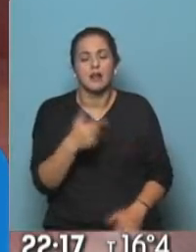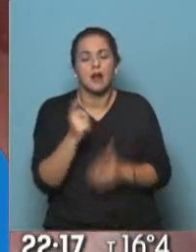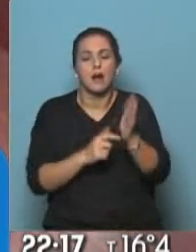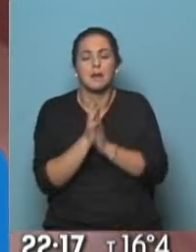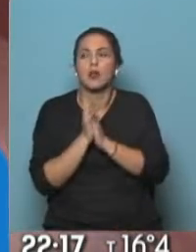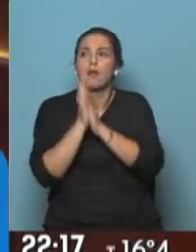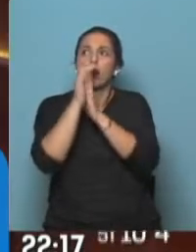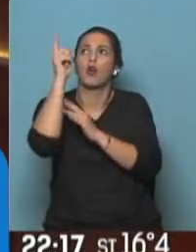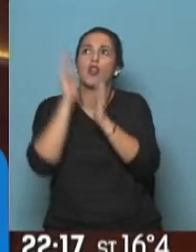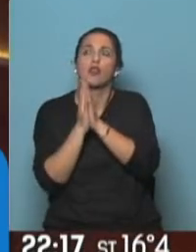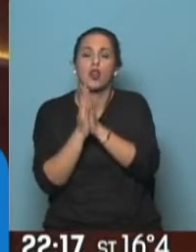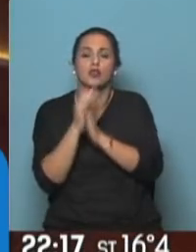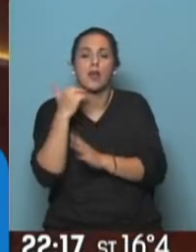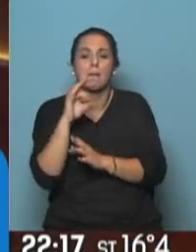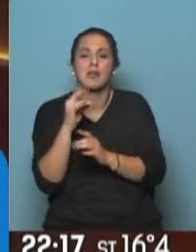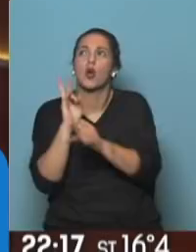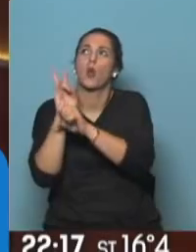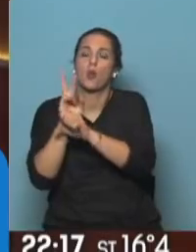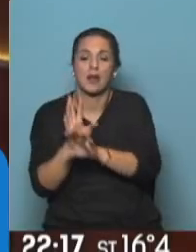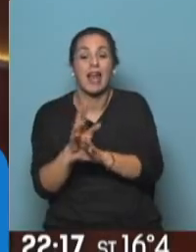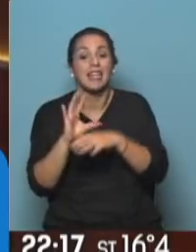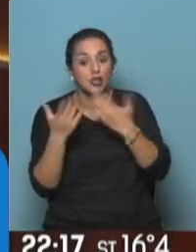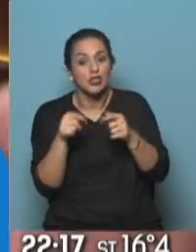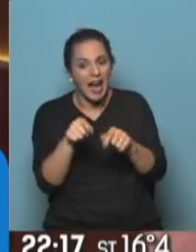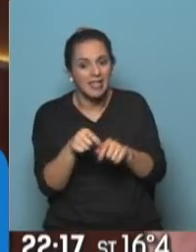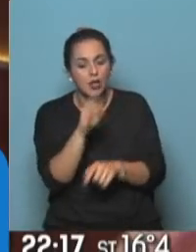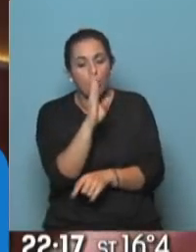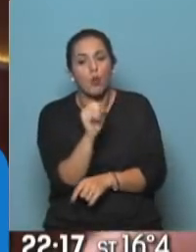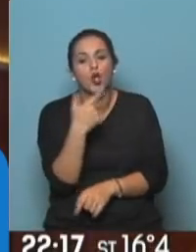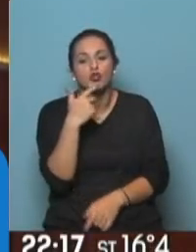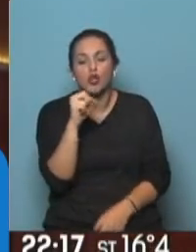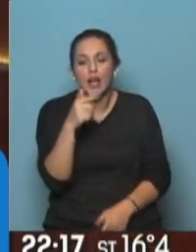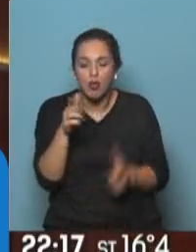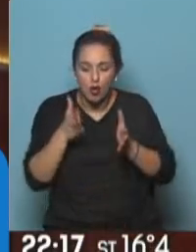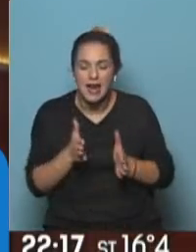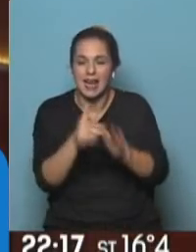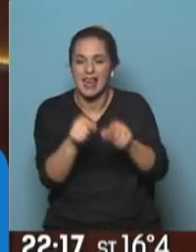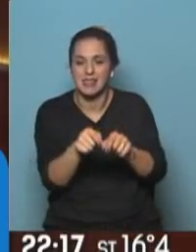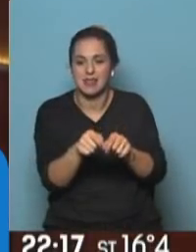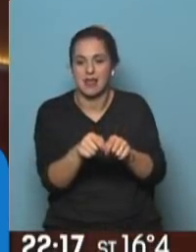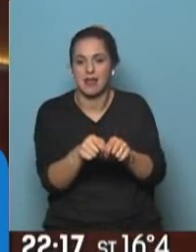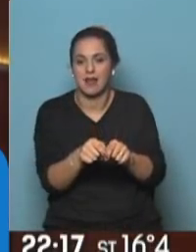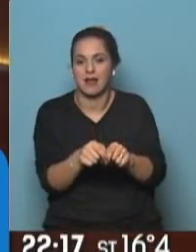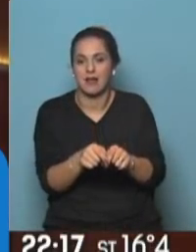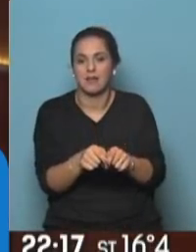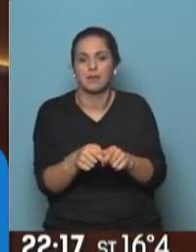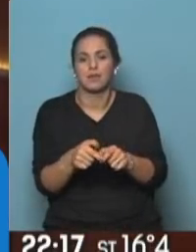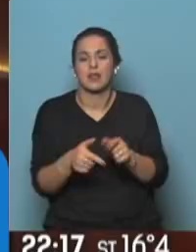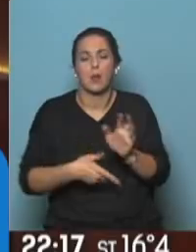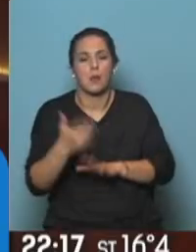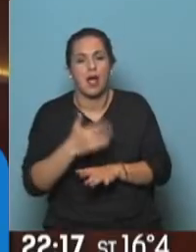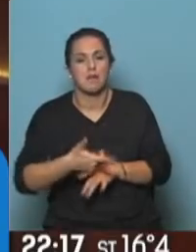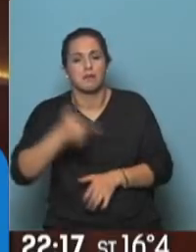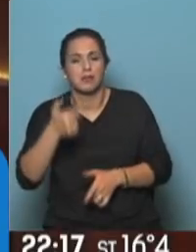dizendo que meu filho volta a casa. Então, é aí que Bolsonaro vai nisto, com señales de arma, de que vai a